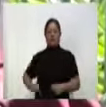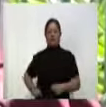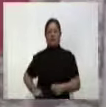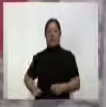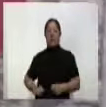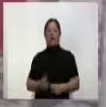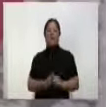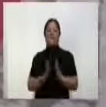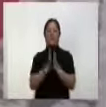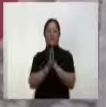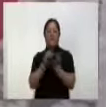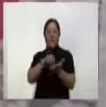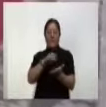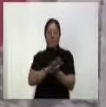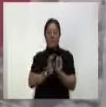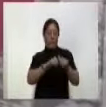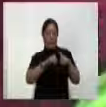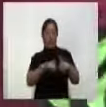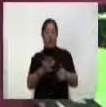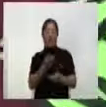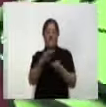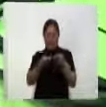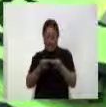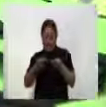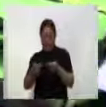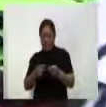la plataforma